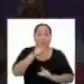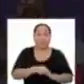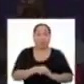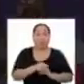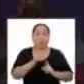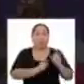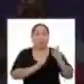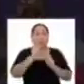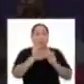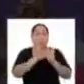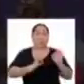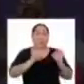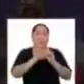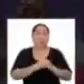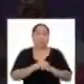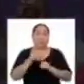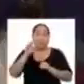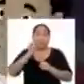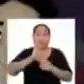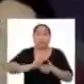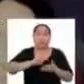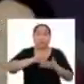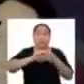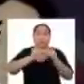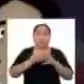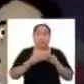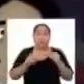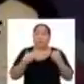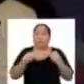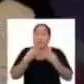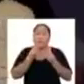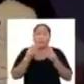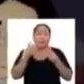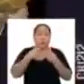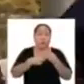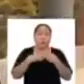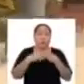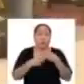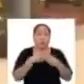población. Además, a lo largo de su historia ha tenido varias crisis económicas.